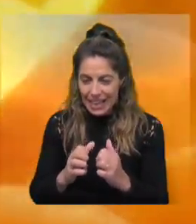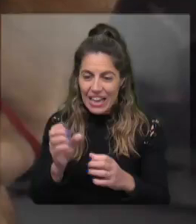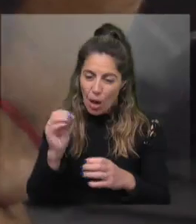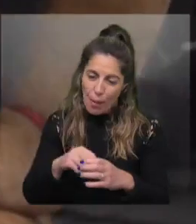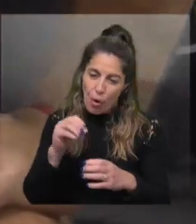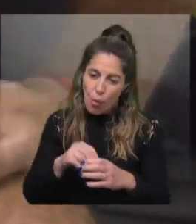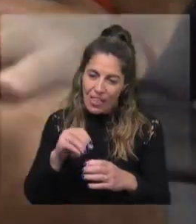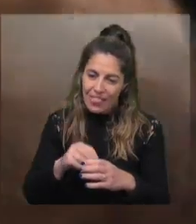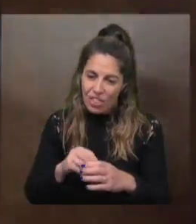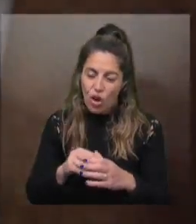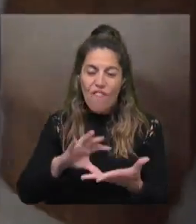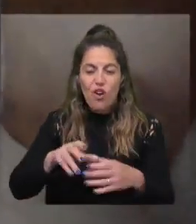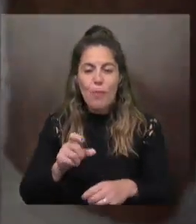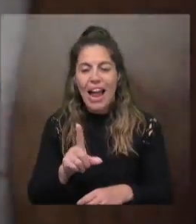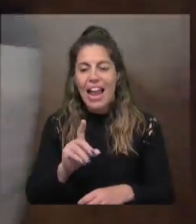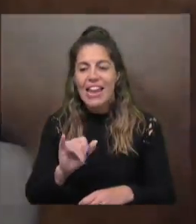de lípidos.